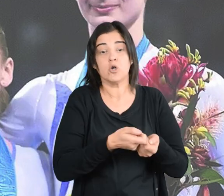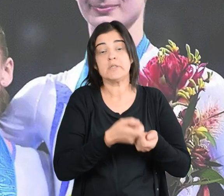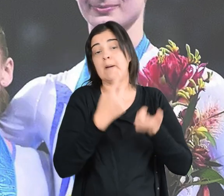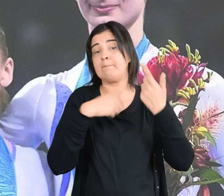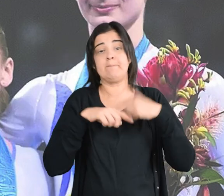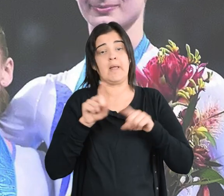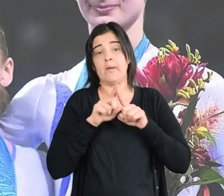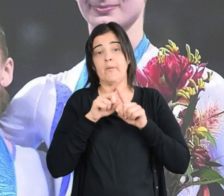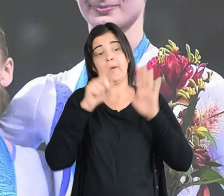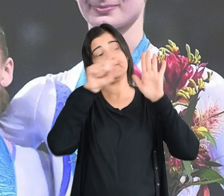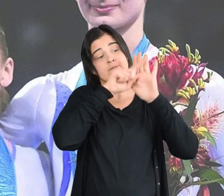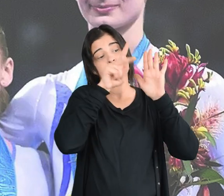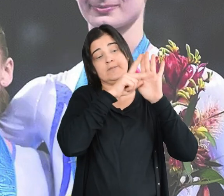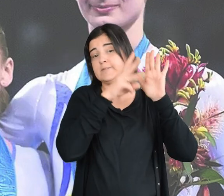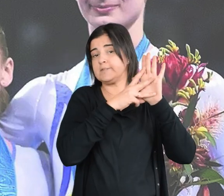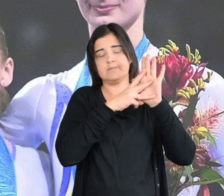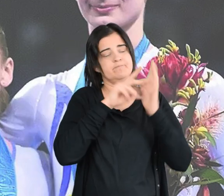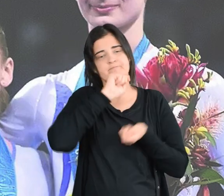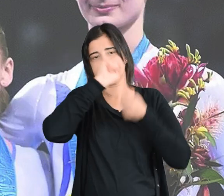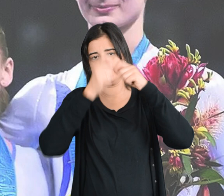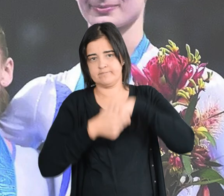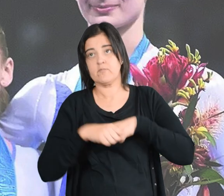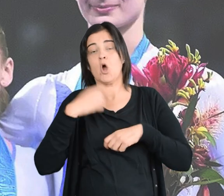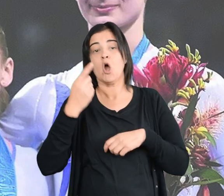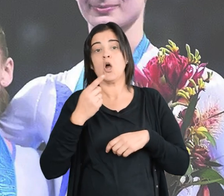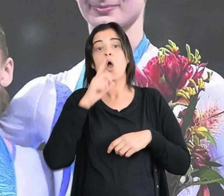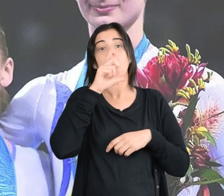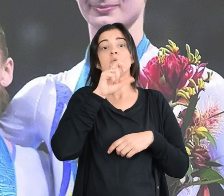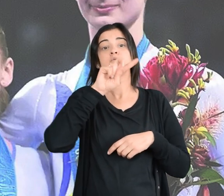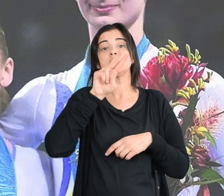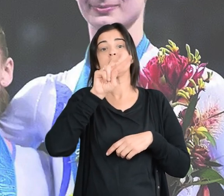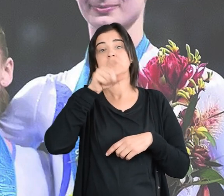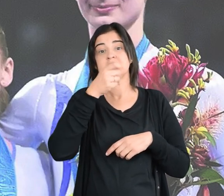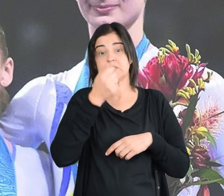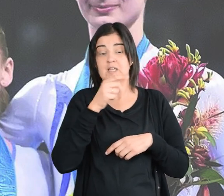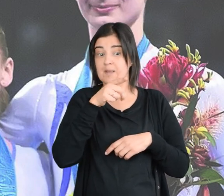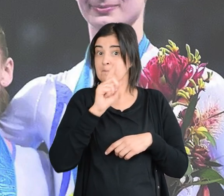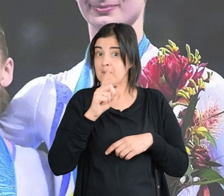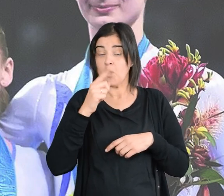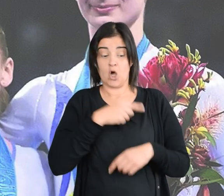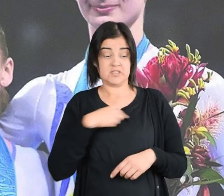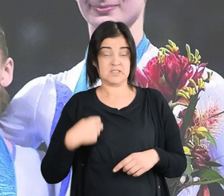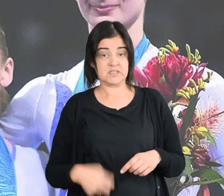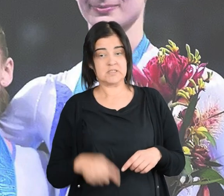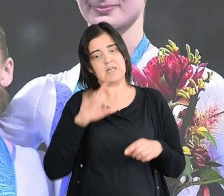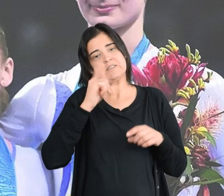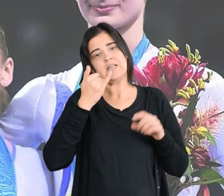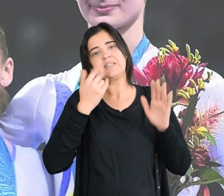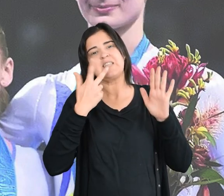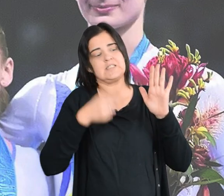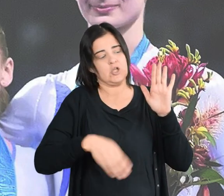pero el podio se deshizo igual la gimnasta china tomaría ahora el tercer puesto